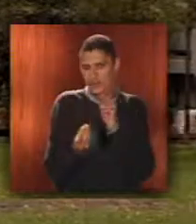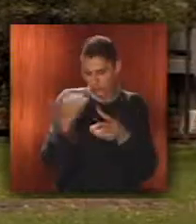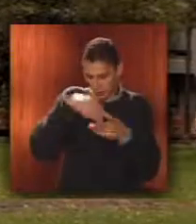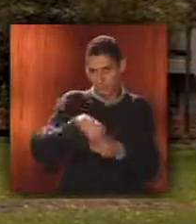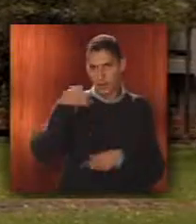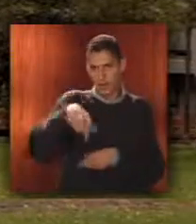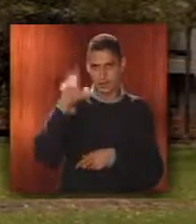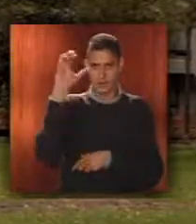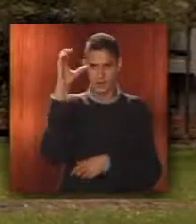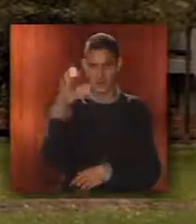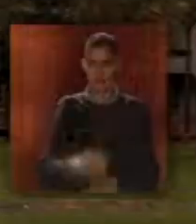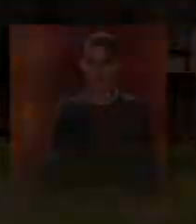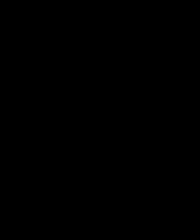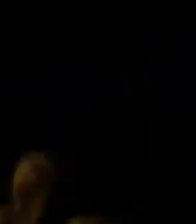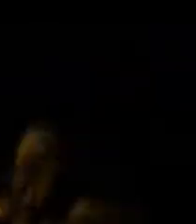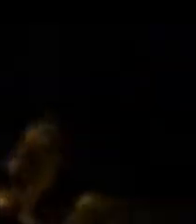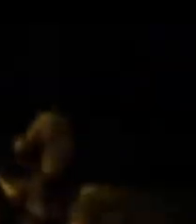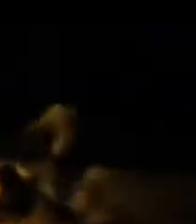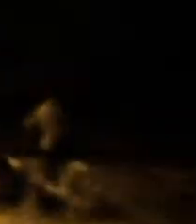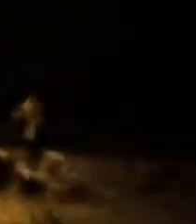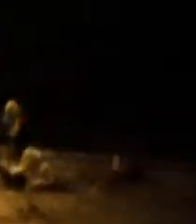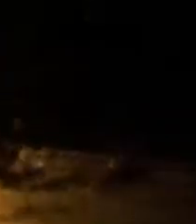limitaciones auditivas en nuestro país.